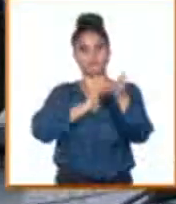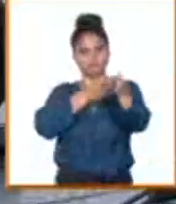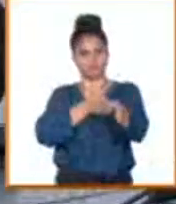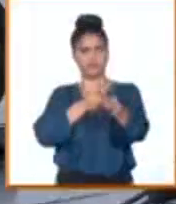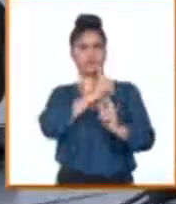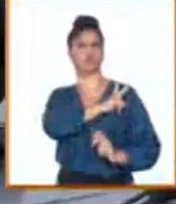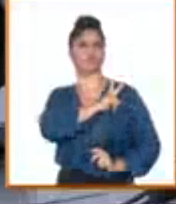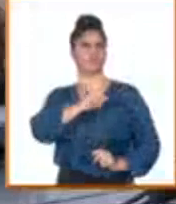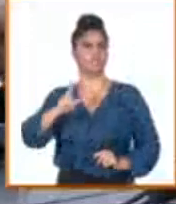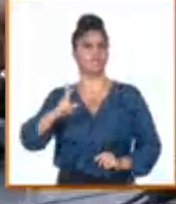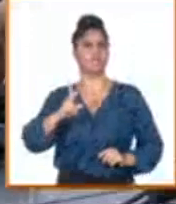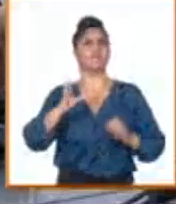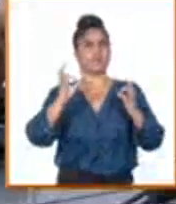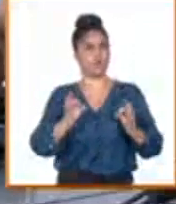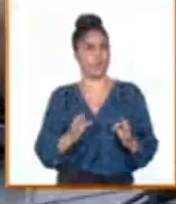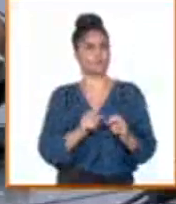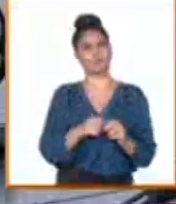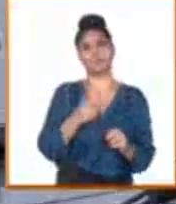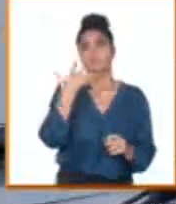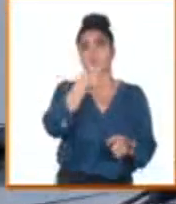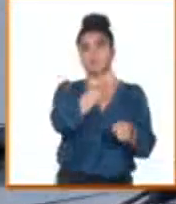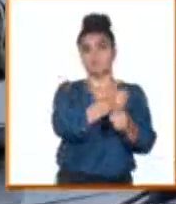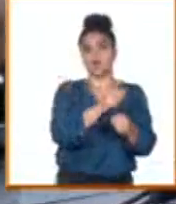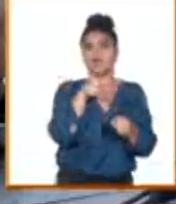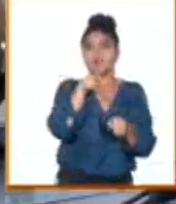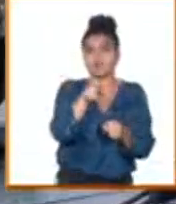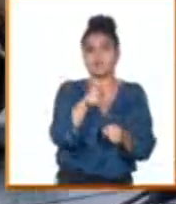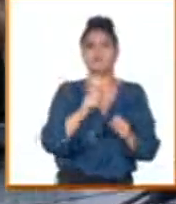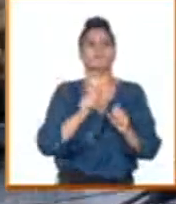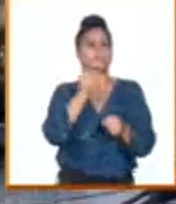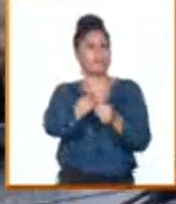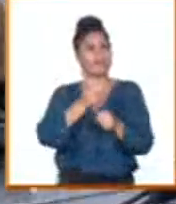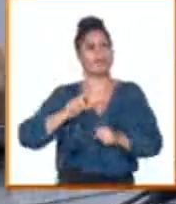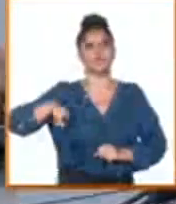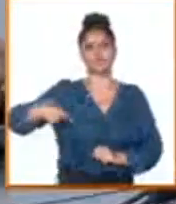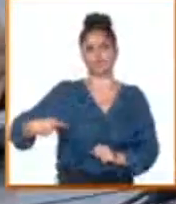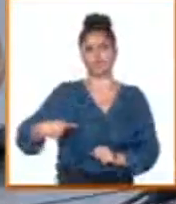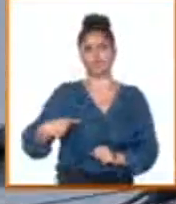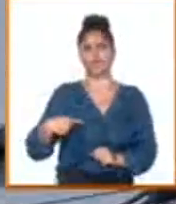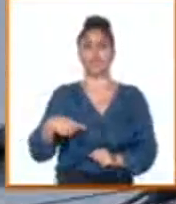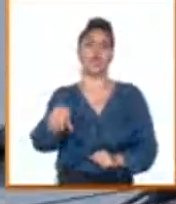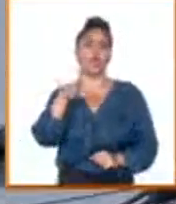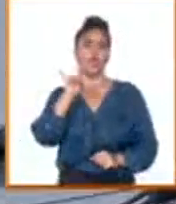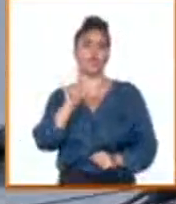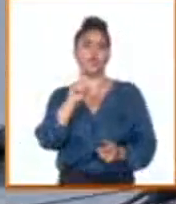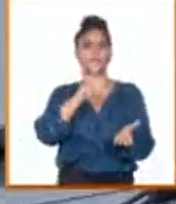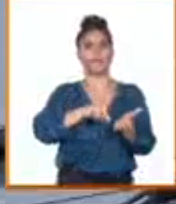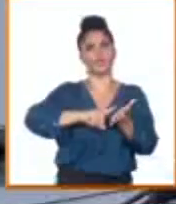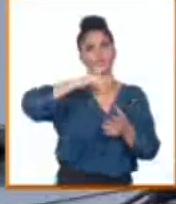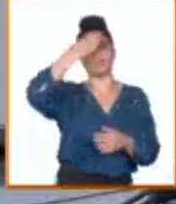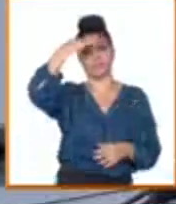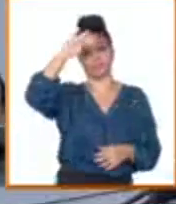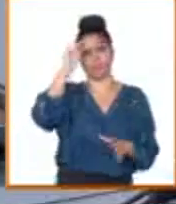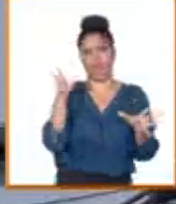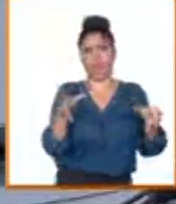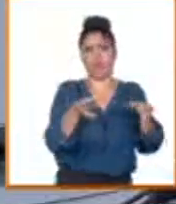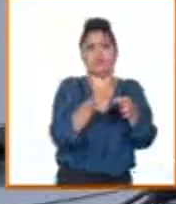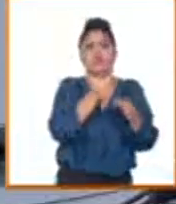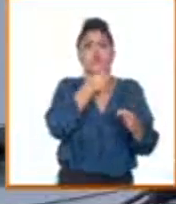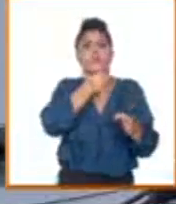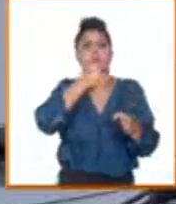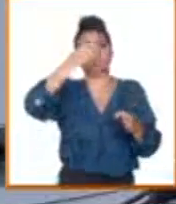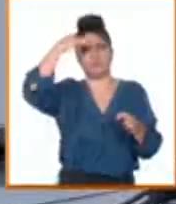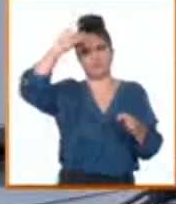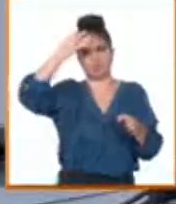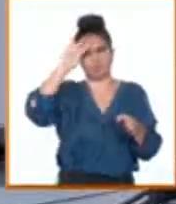hemos colaborado, aportado y en la que la Unión de Periodistas de Cuba ha tenido un protagonismo. Su vicepresidente Jorge Legañó está esta tarde con nosotros. Me gustaría,